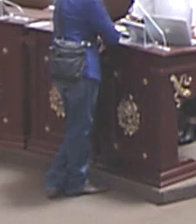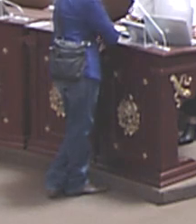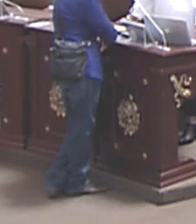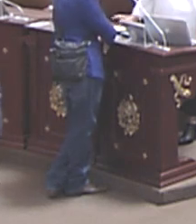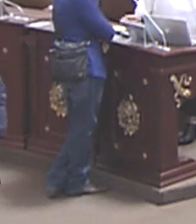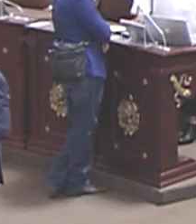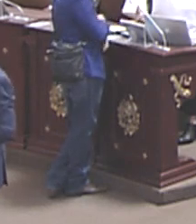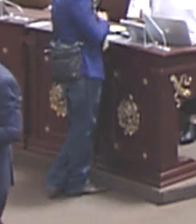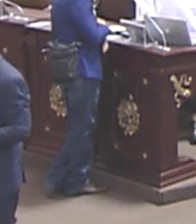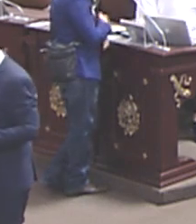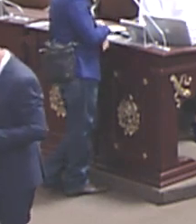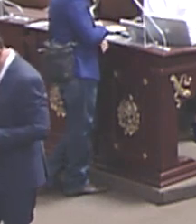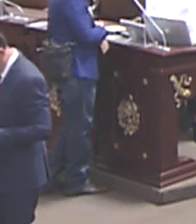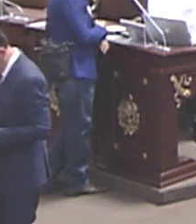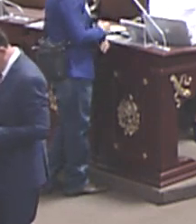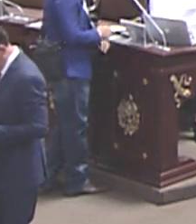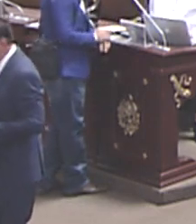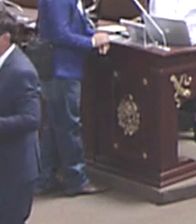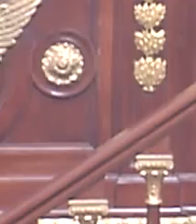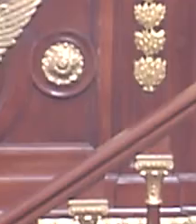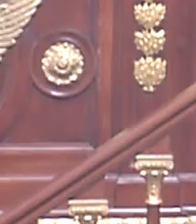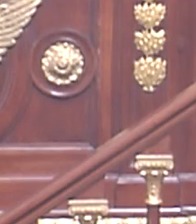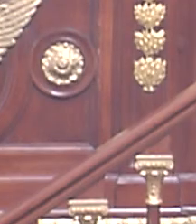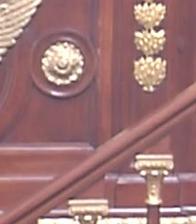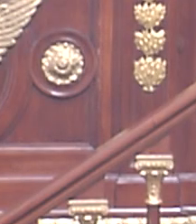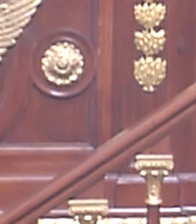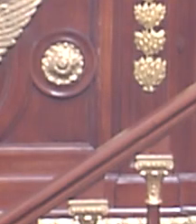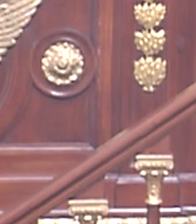El diputado Guillermo Lerdo de Tejada.